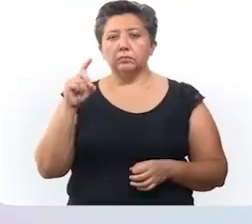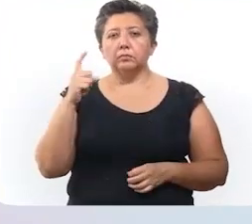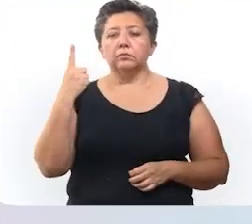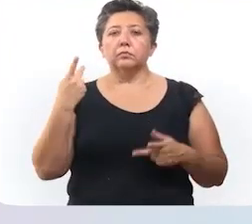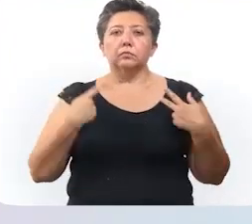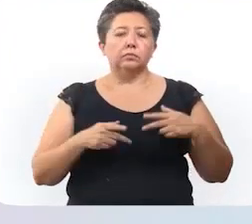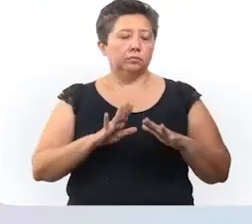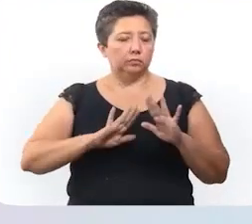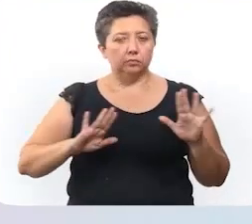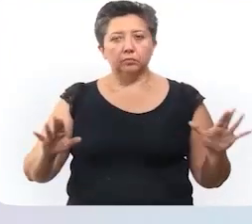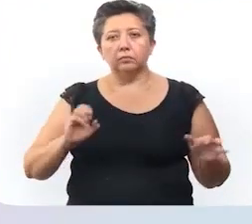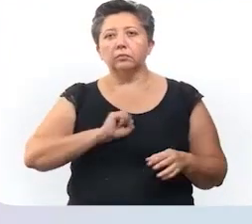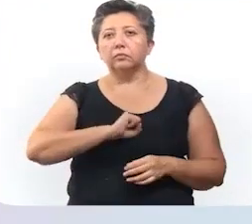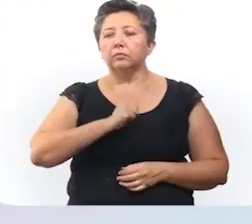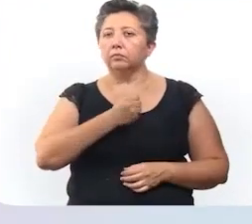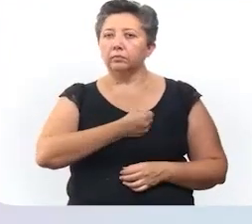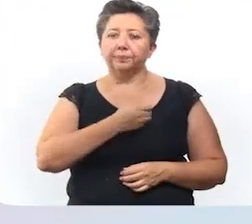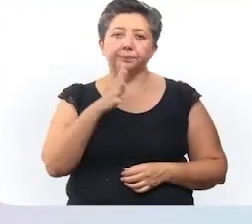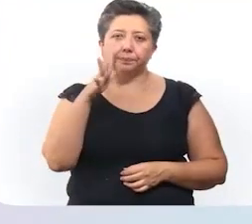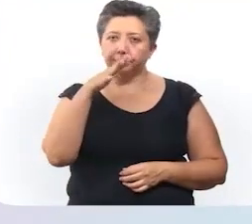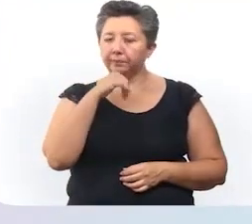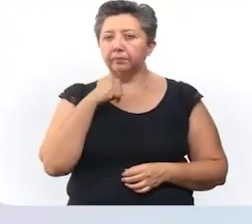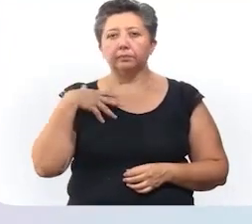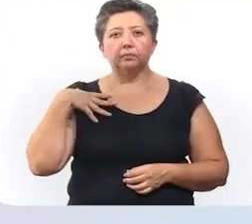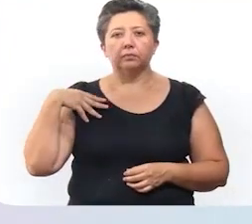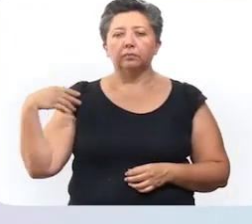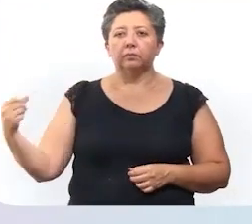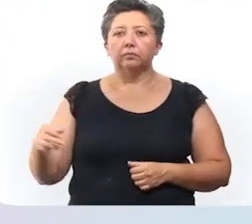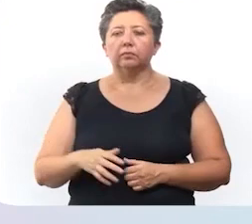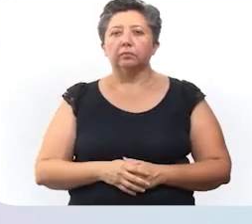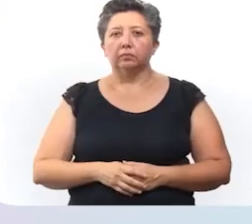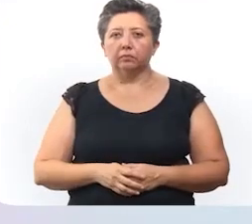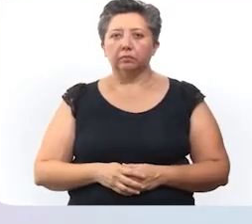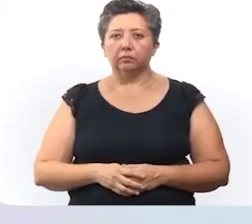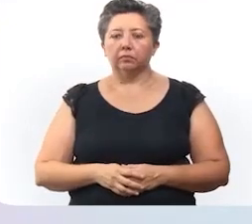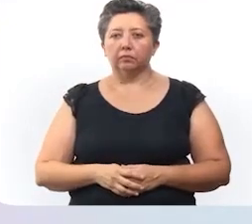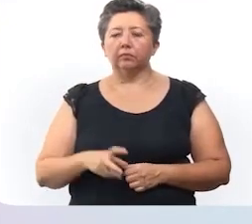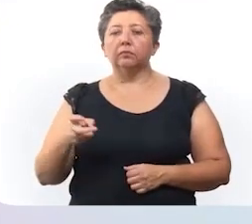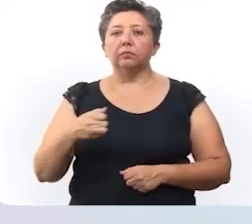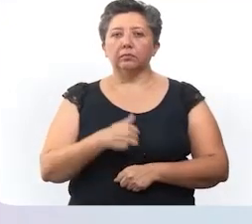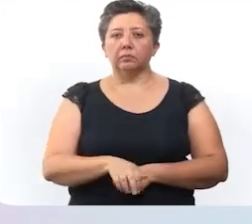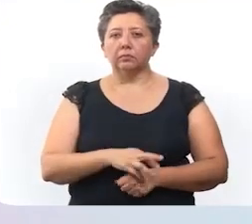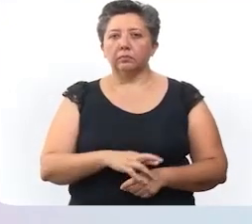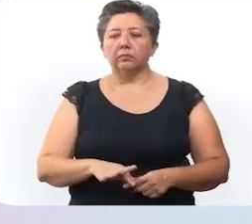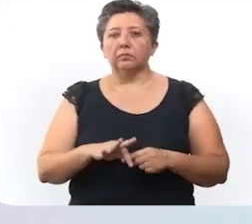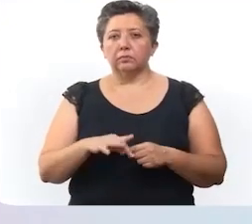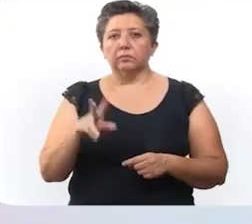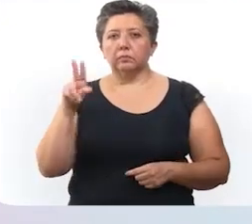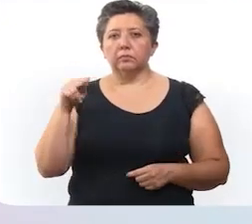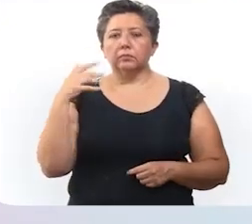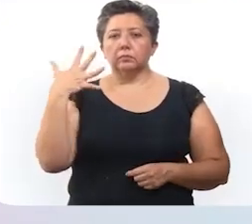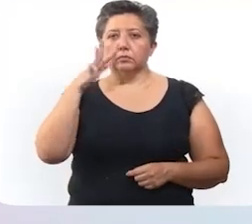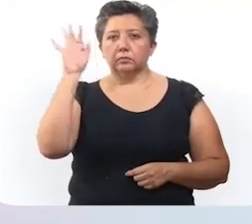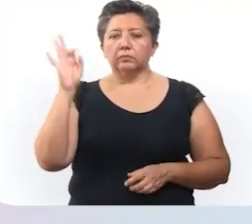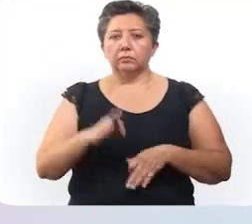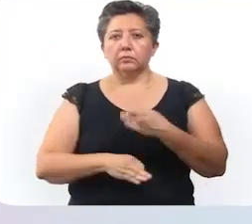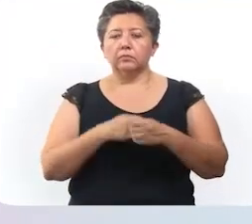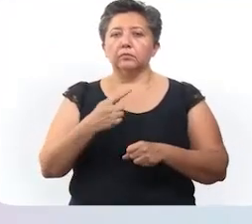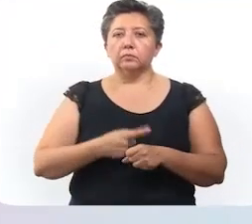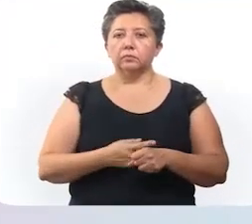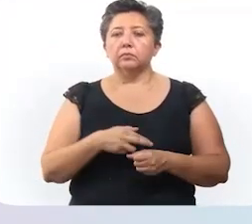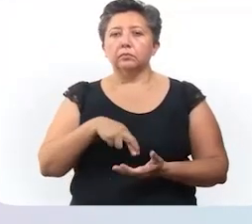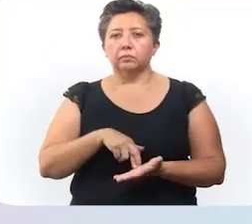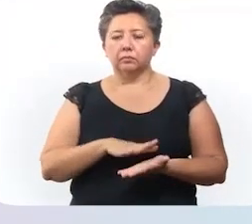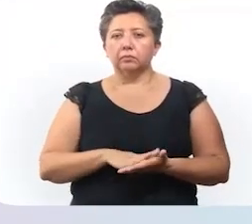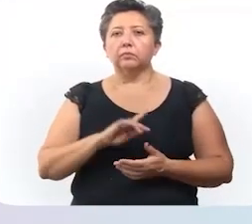47.731 pacientes ya se recuperaron, no presentan síntomas ni pueden contagiar. Esta cifra representa el 85% del total